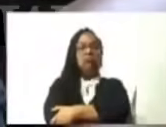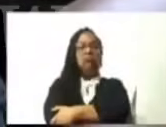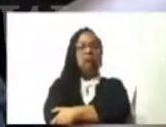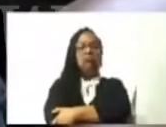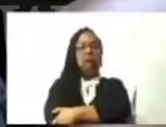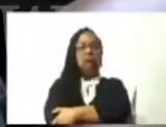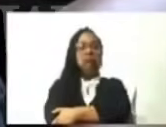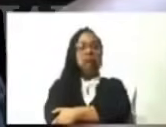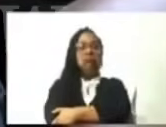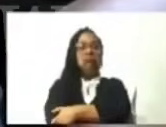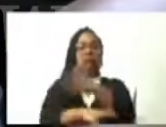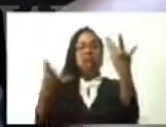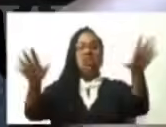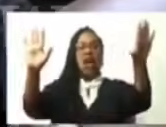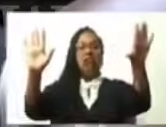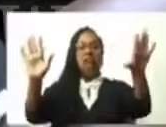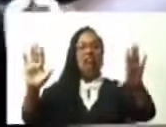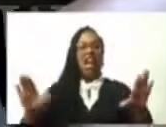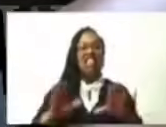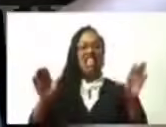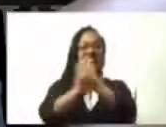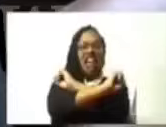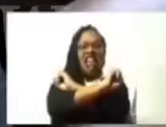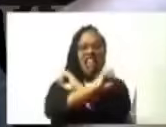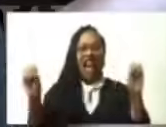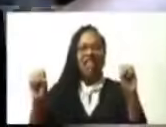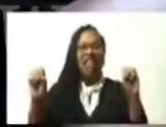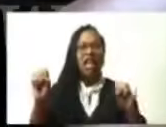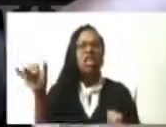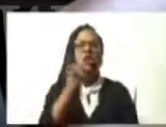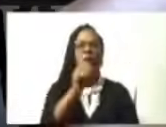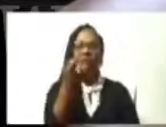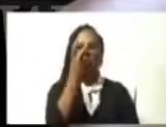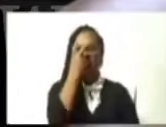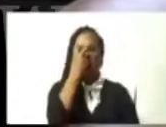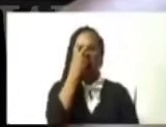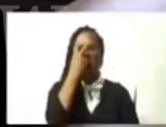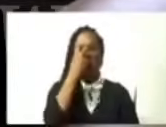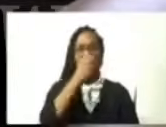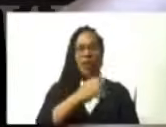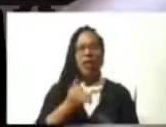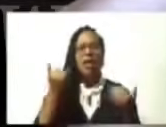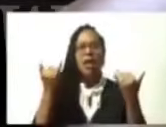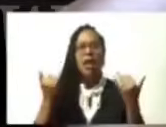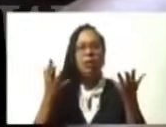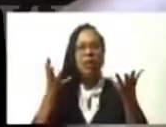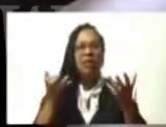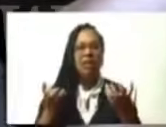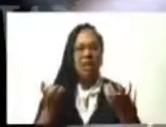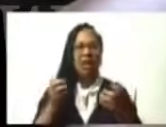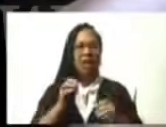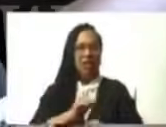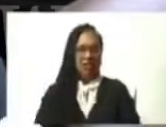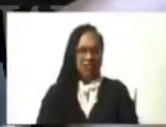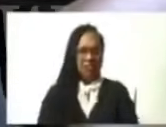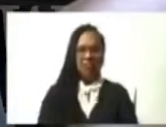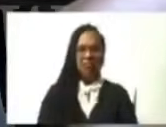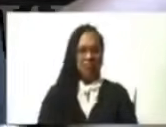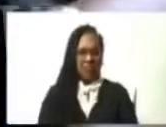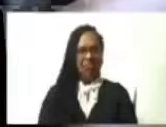pendejadas, haciéndose de la vista gorda, y ahora queremos buscar protagonismos. Pues